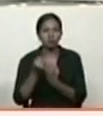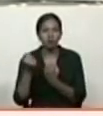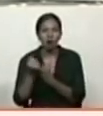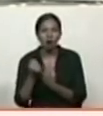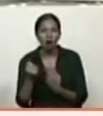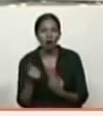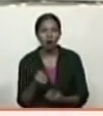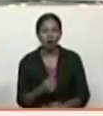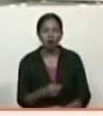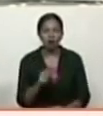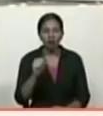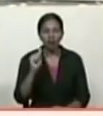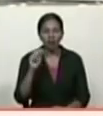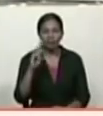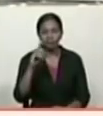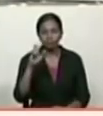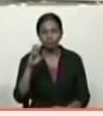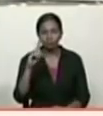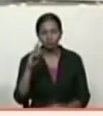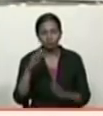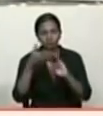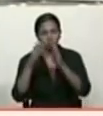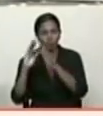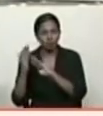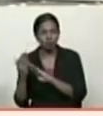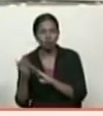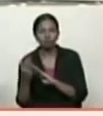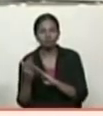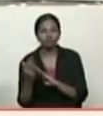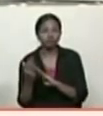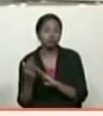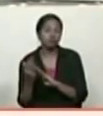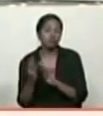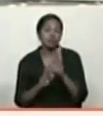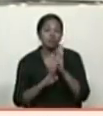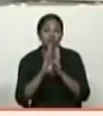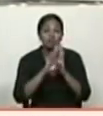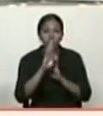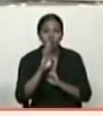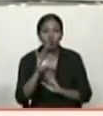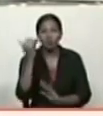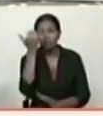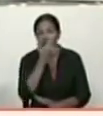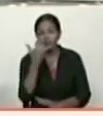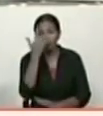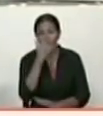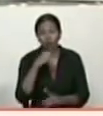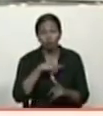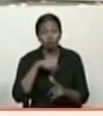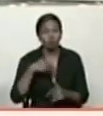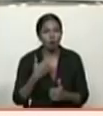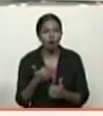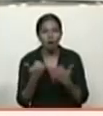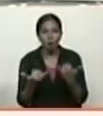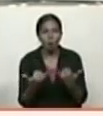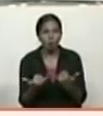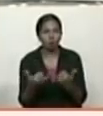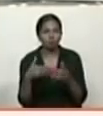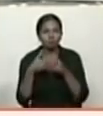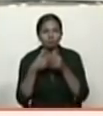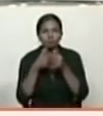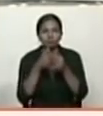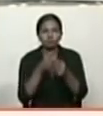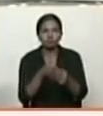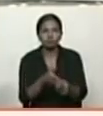SADC, de la Comunidad del África Austral para el Desarrollo, que en este momento es presidida por Namibia, para con